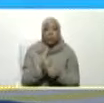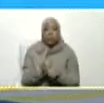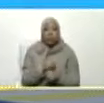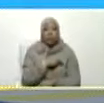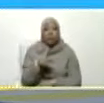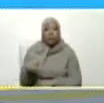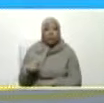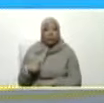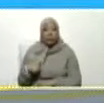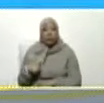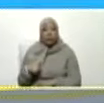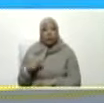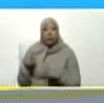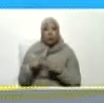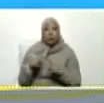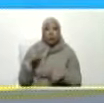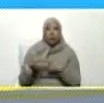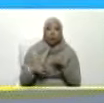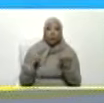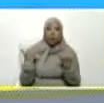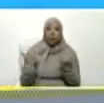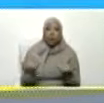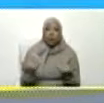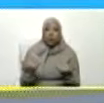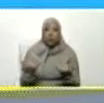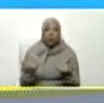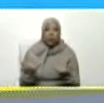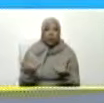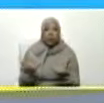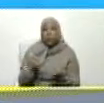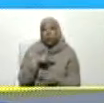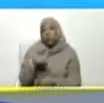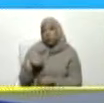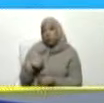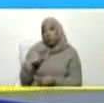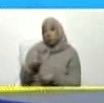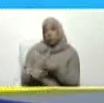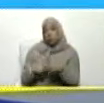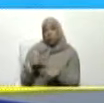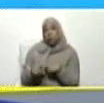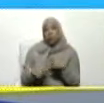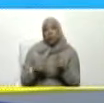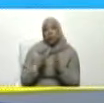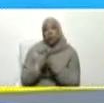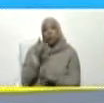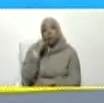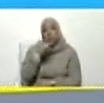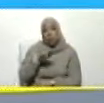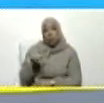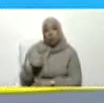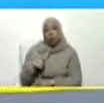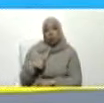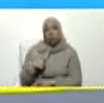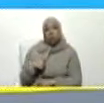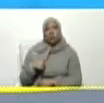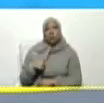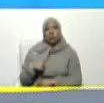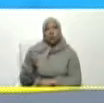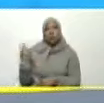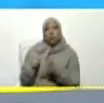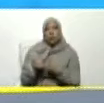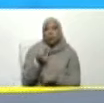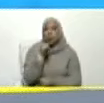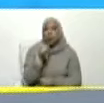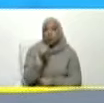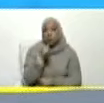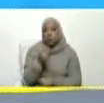hombre a hombre, de mujer a mujer. Nosotros no fuimos producto de un marketing, ni de los billetes